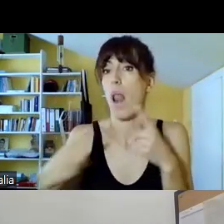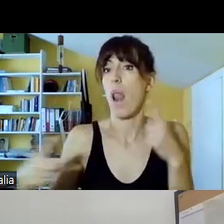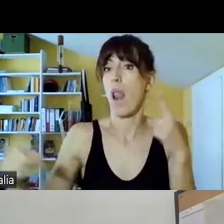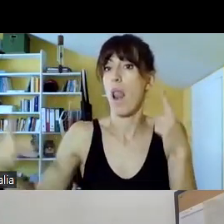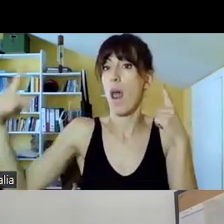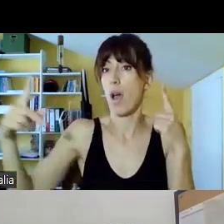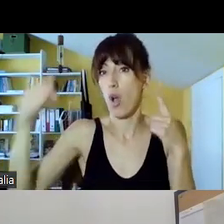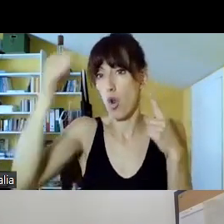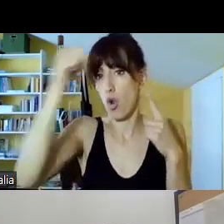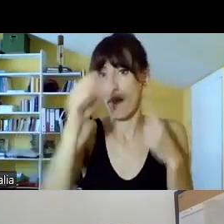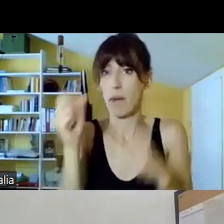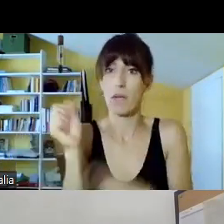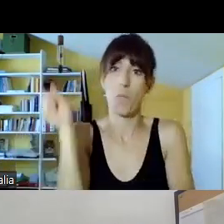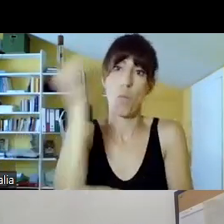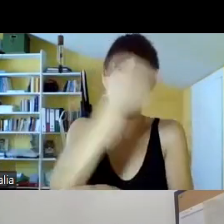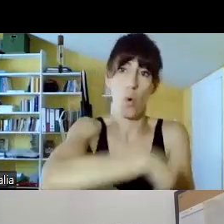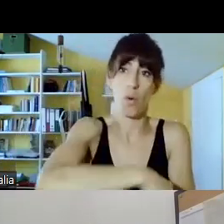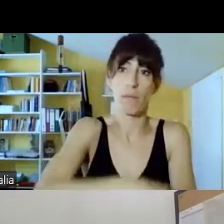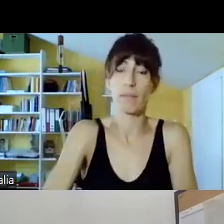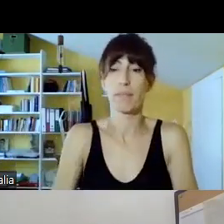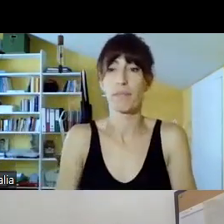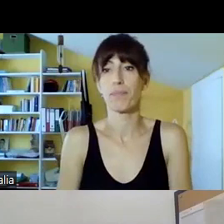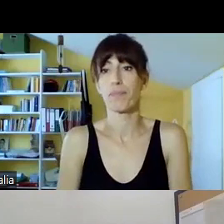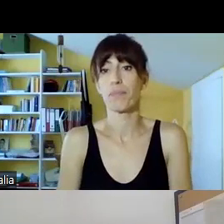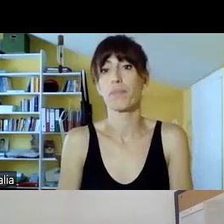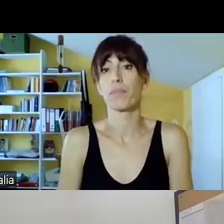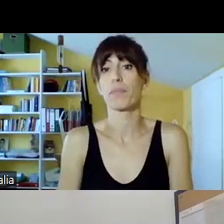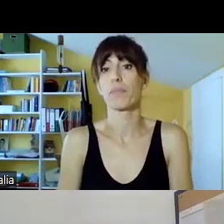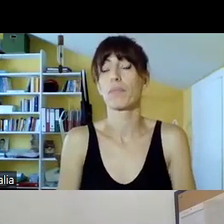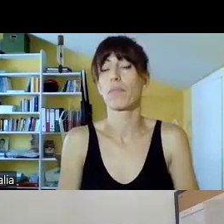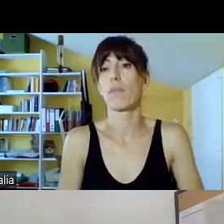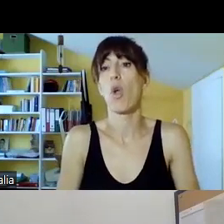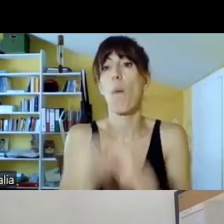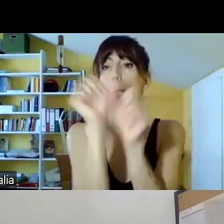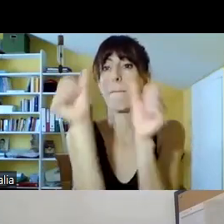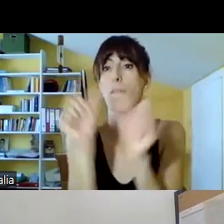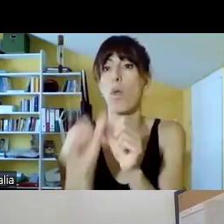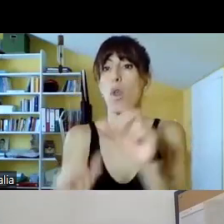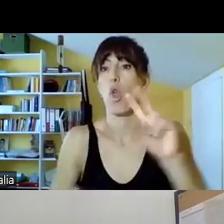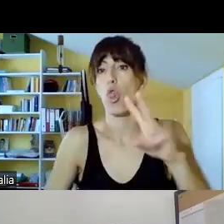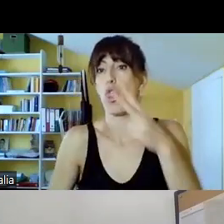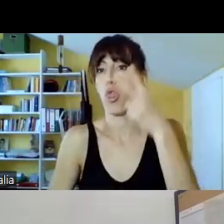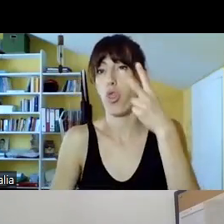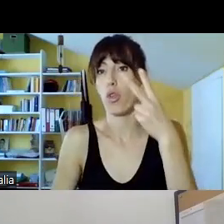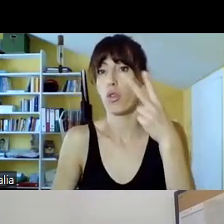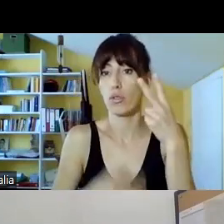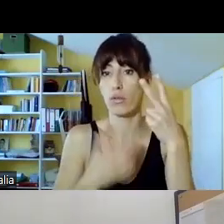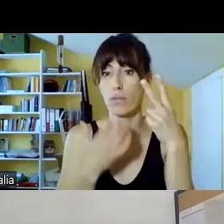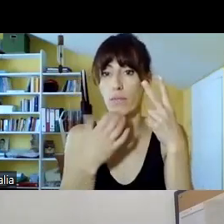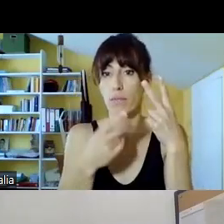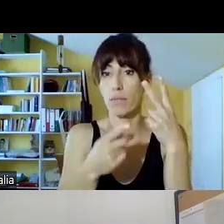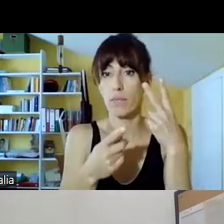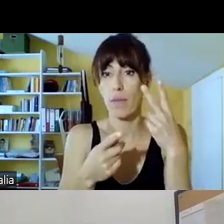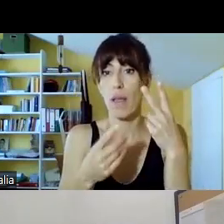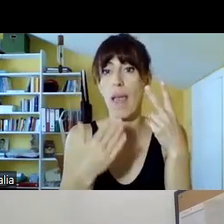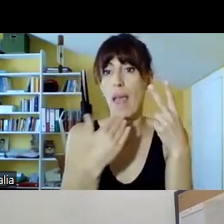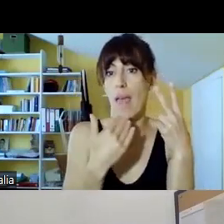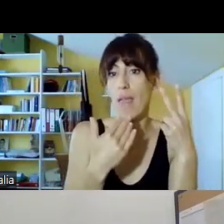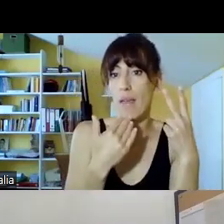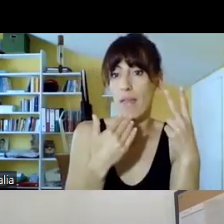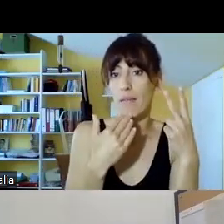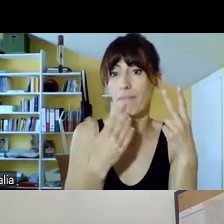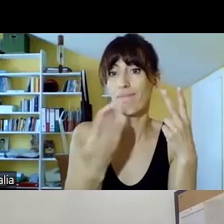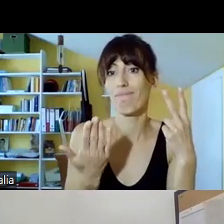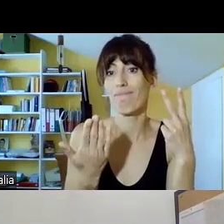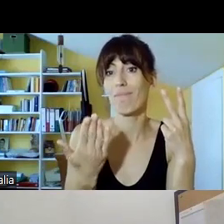efecto. En el segundo modelo se añade el ajuste por el estado de salud mental, es